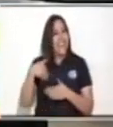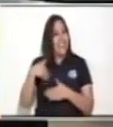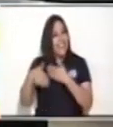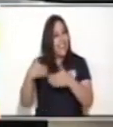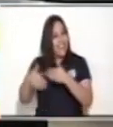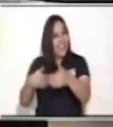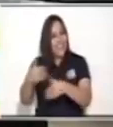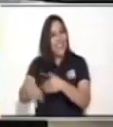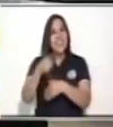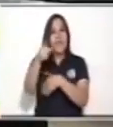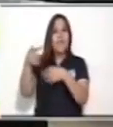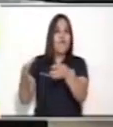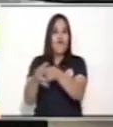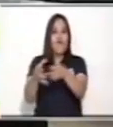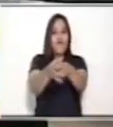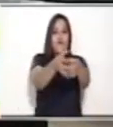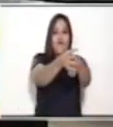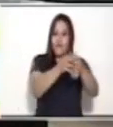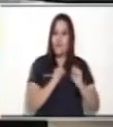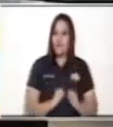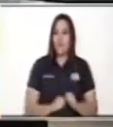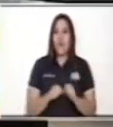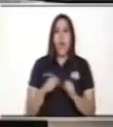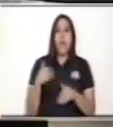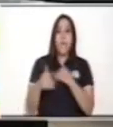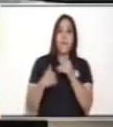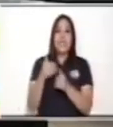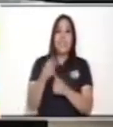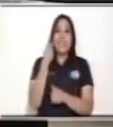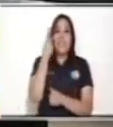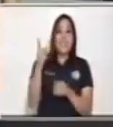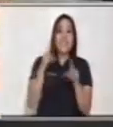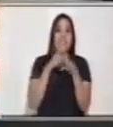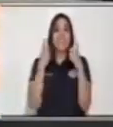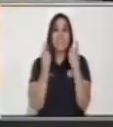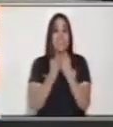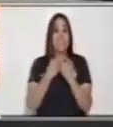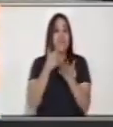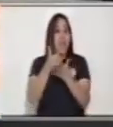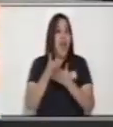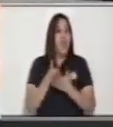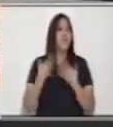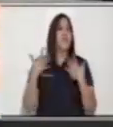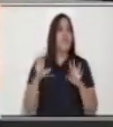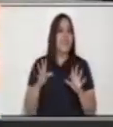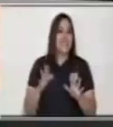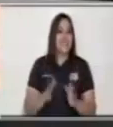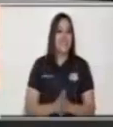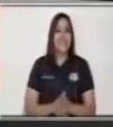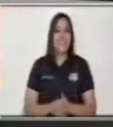contando de grupos porque más adelante y en las próximas clases te va a servir muchísimo.